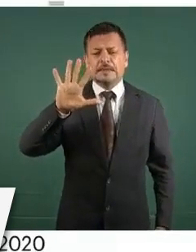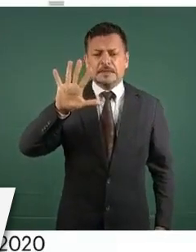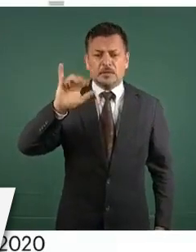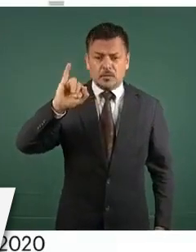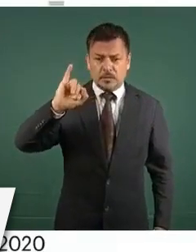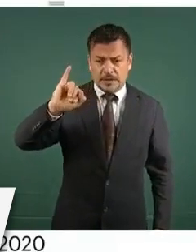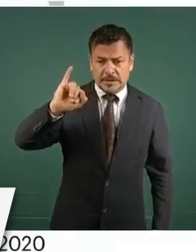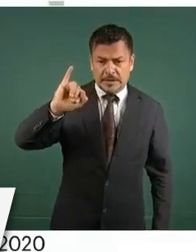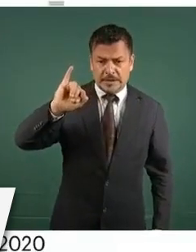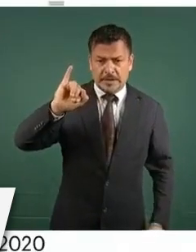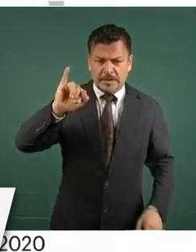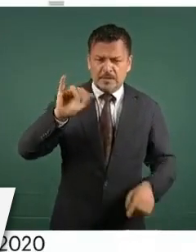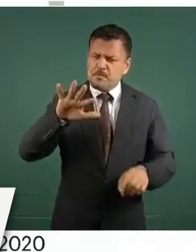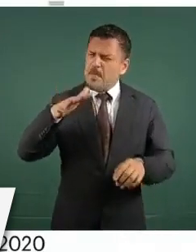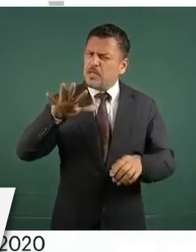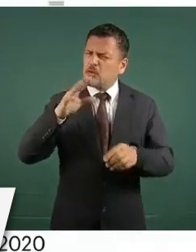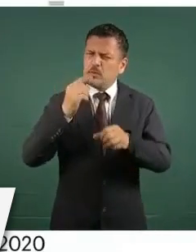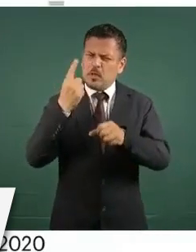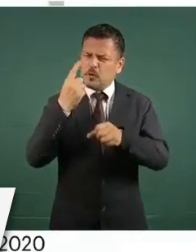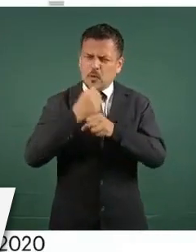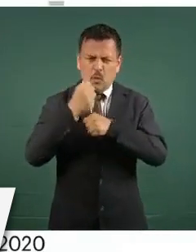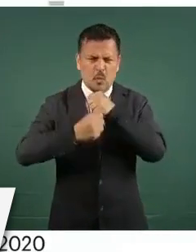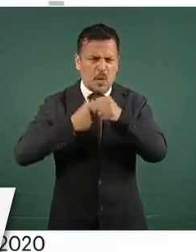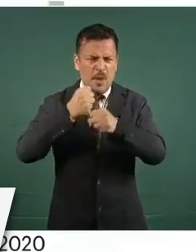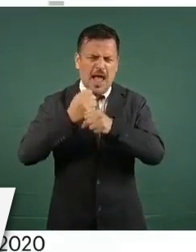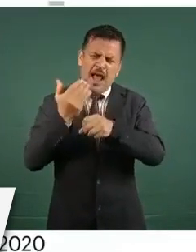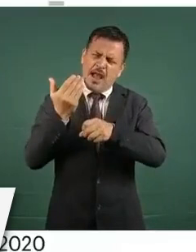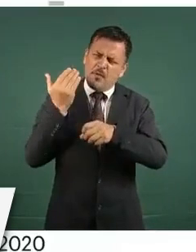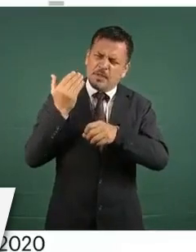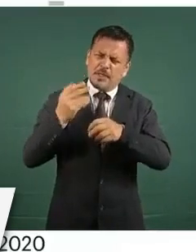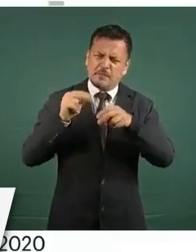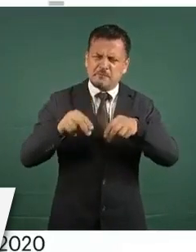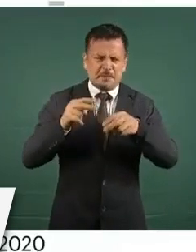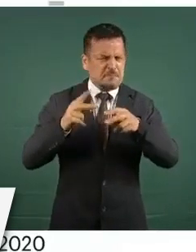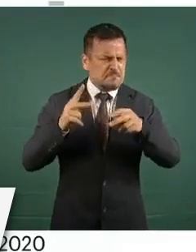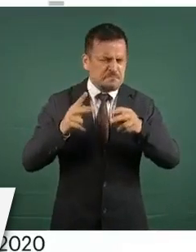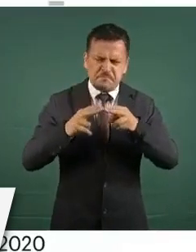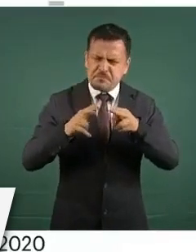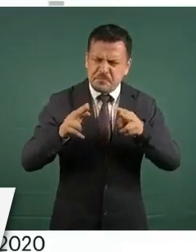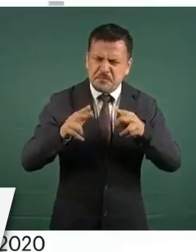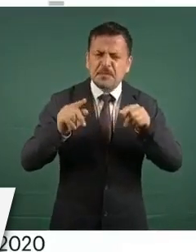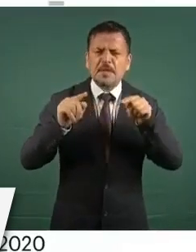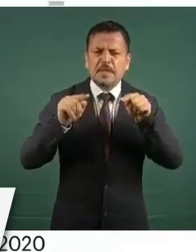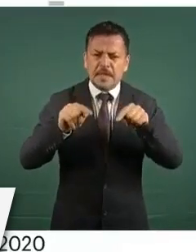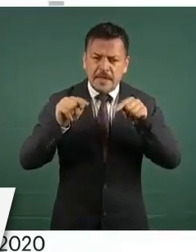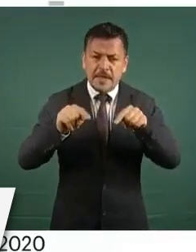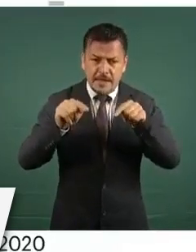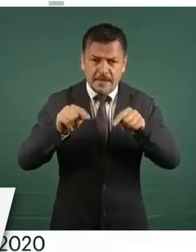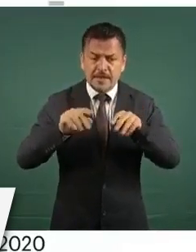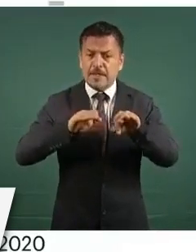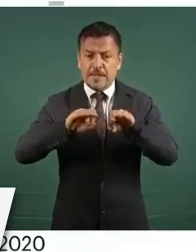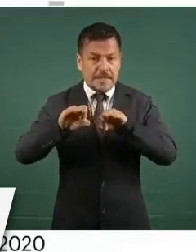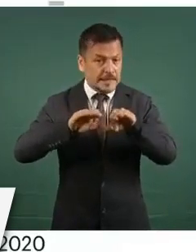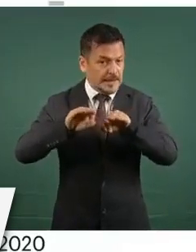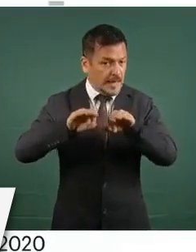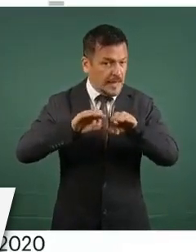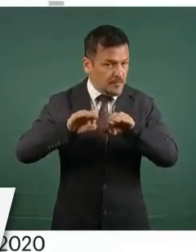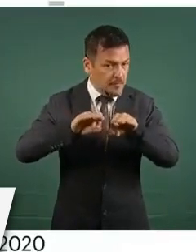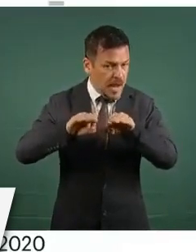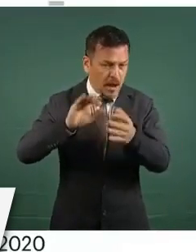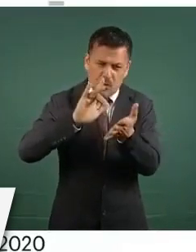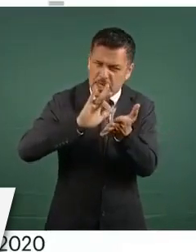más de un año el señor presidente y su equipo visión favor de venir lo a inaugurar ha presentado en el respaldo al trabajo institucional